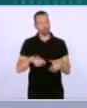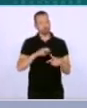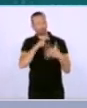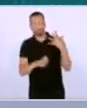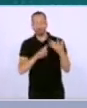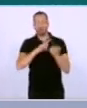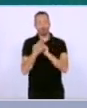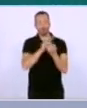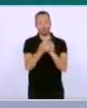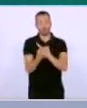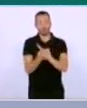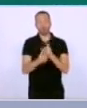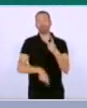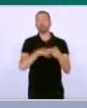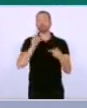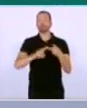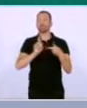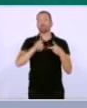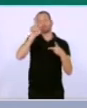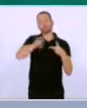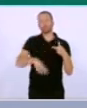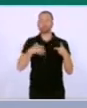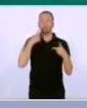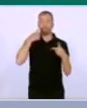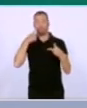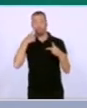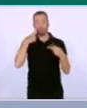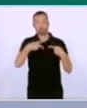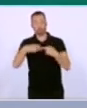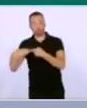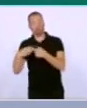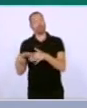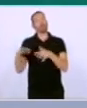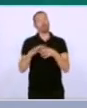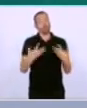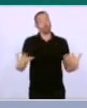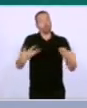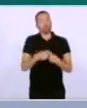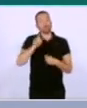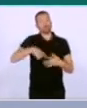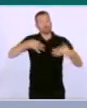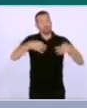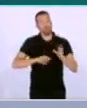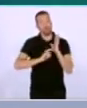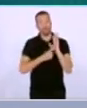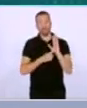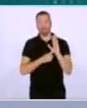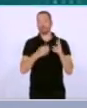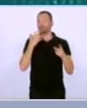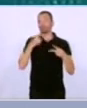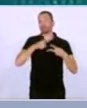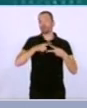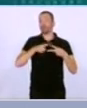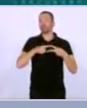que la inspección tributaria vaya de la mano de esa seguridad jurídica Porque si hay cambios de criterio por parte de la